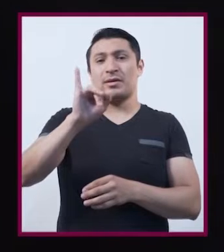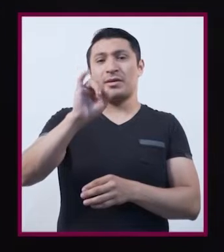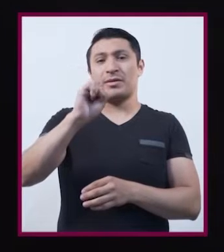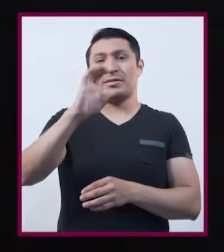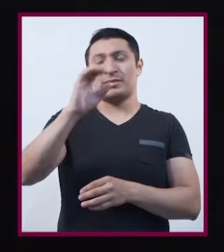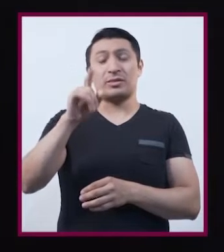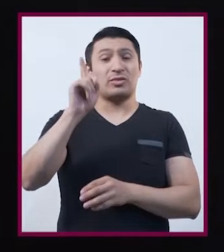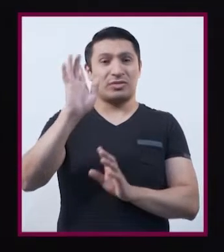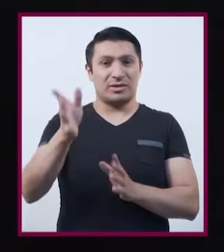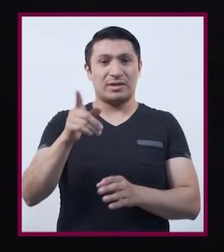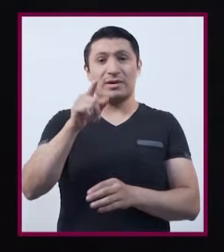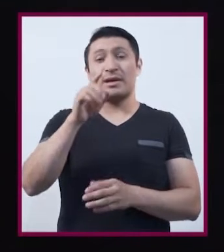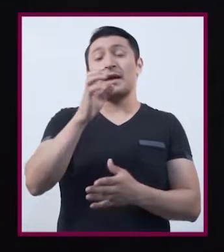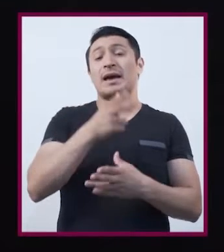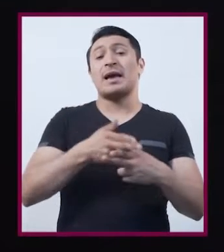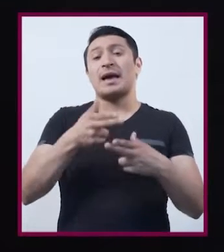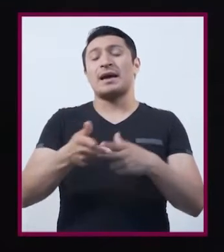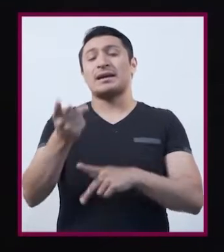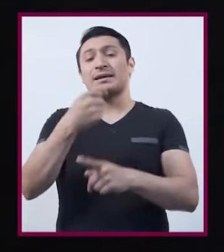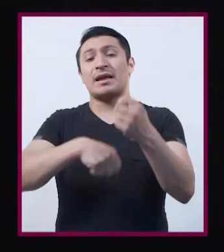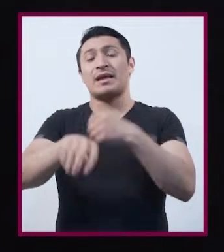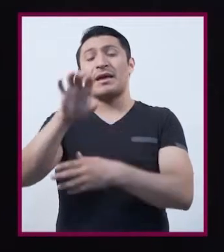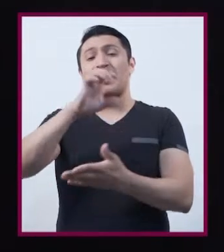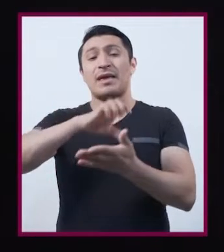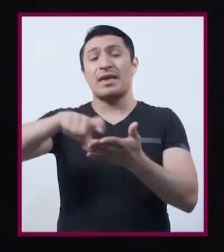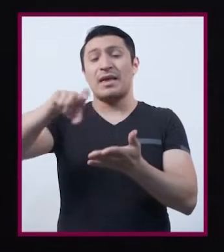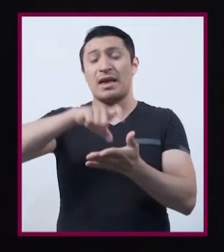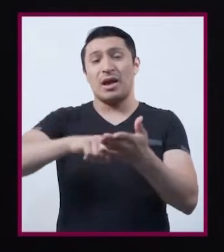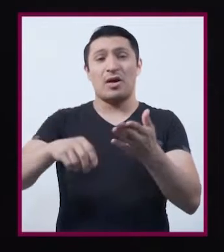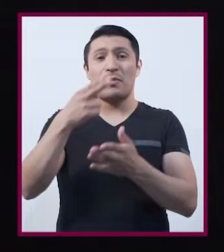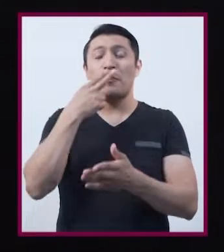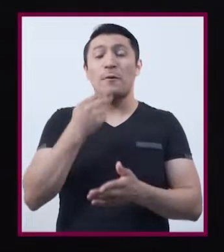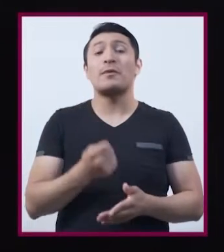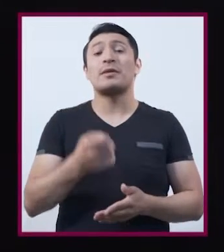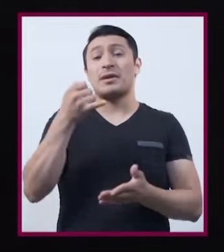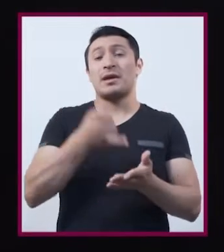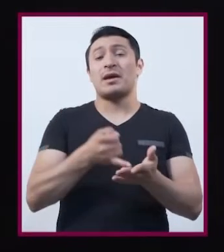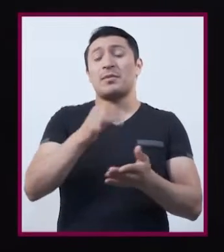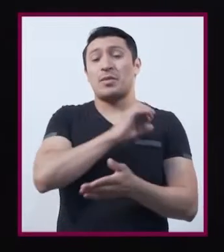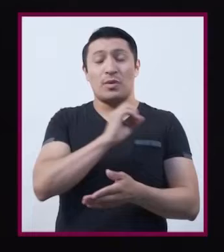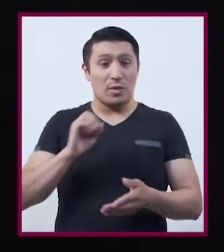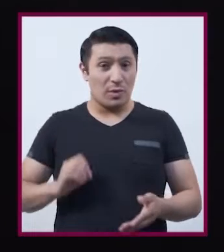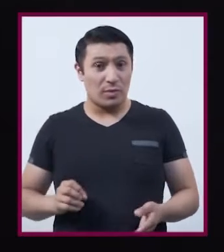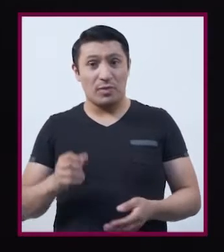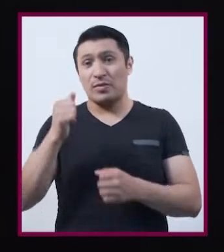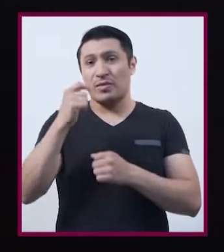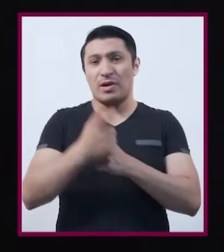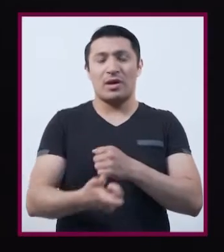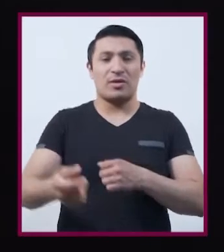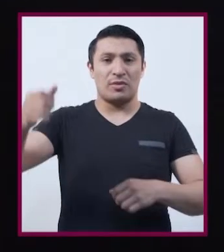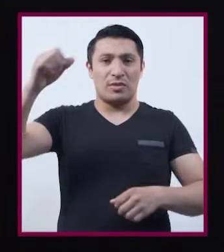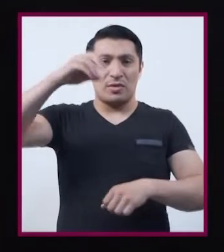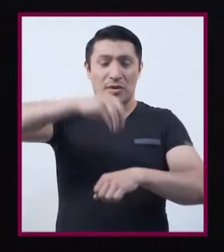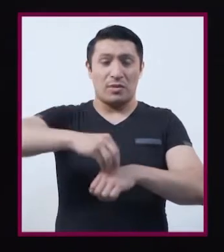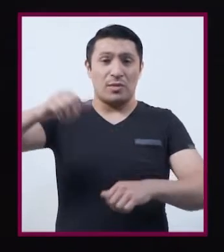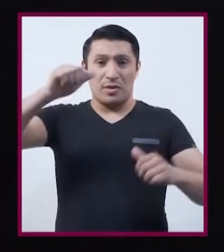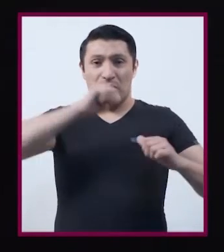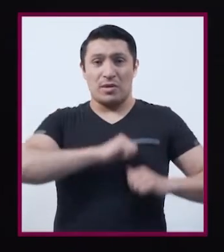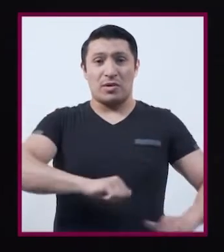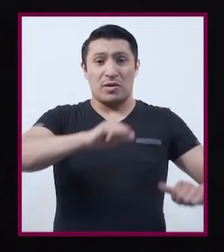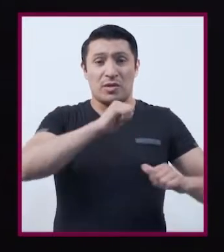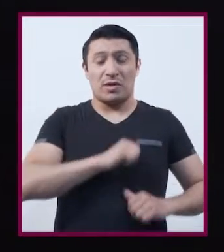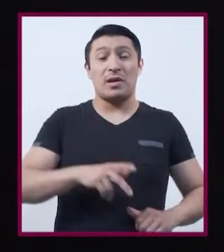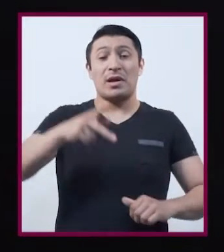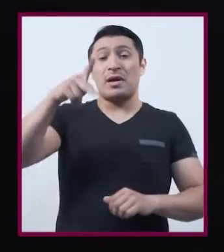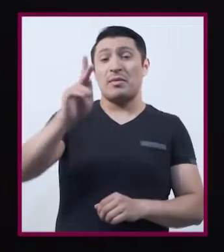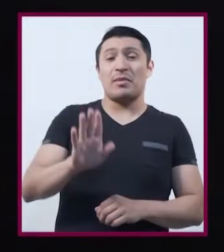ya estás tributando al fisco? Hasta cuando vas a la tienda por chicles. Los impuestos son una obligación,